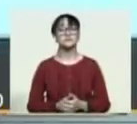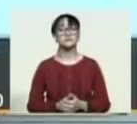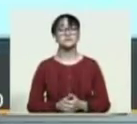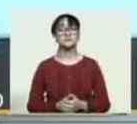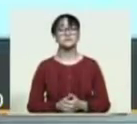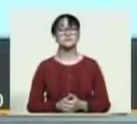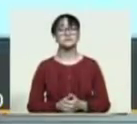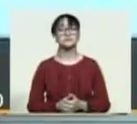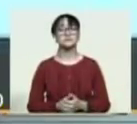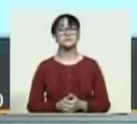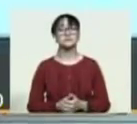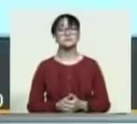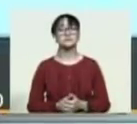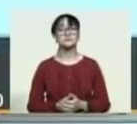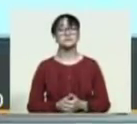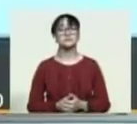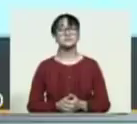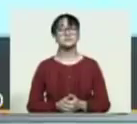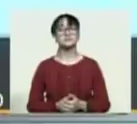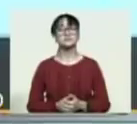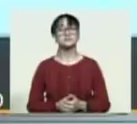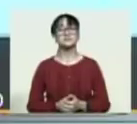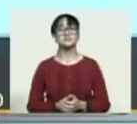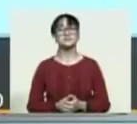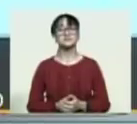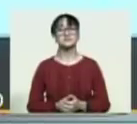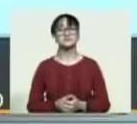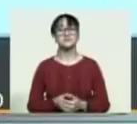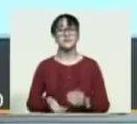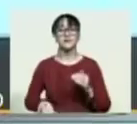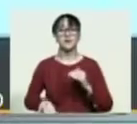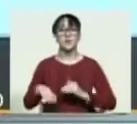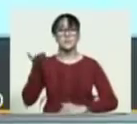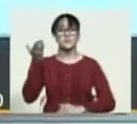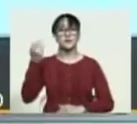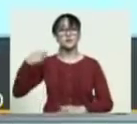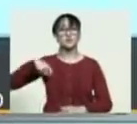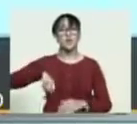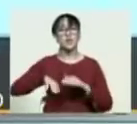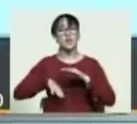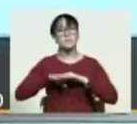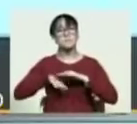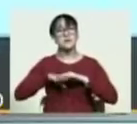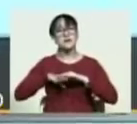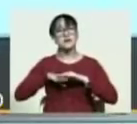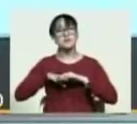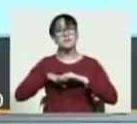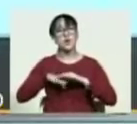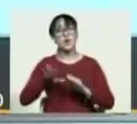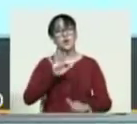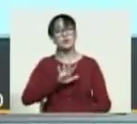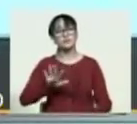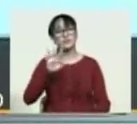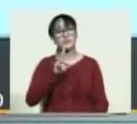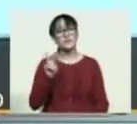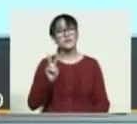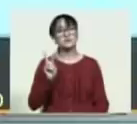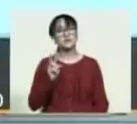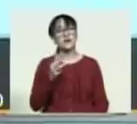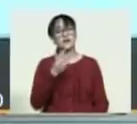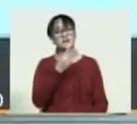he decidido aumentar el salario mínimo del país